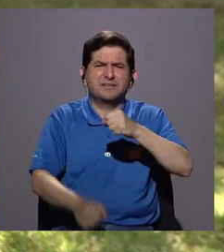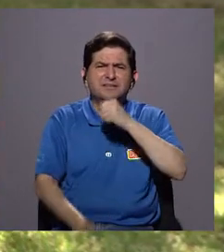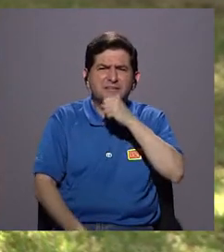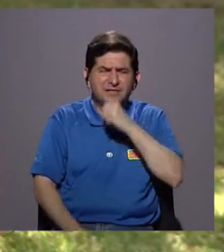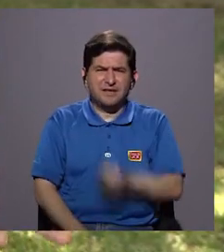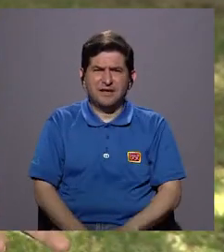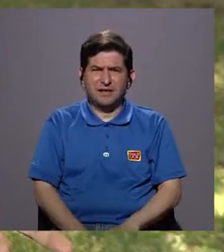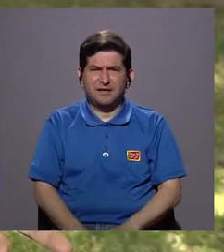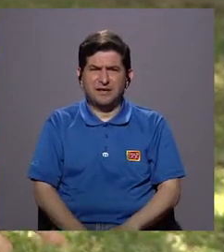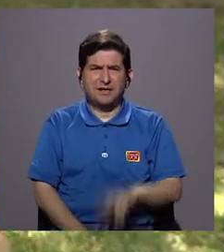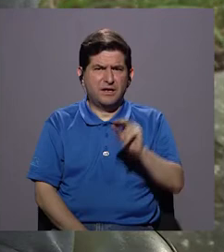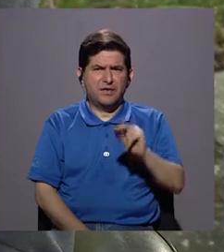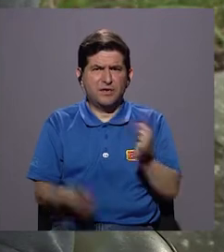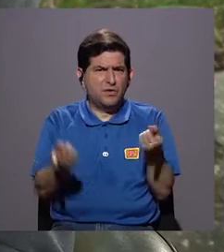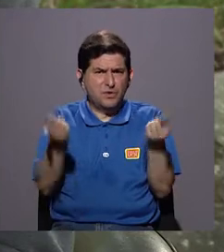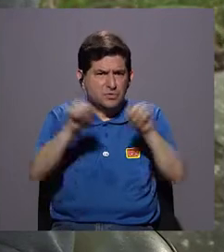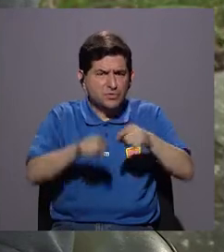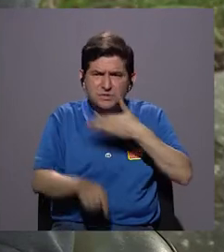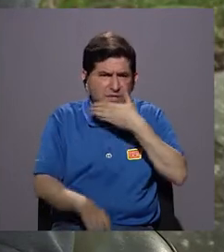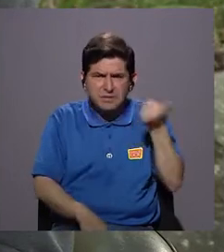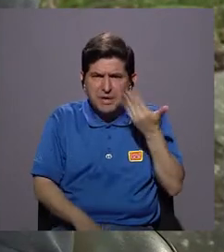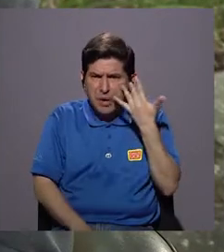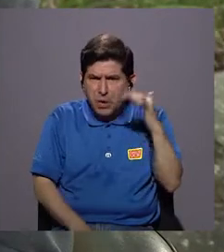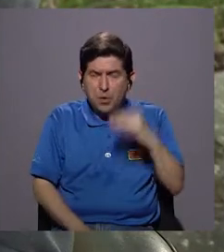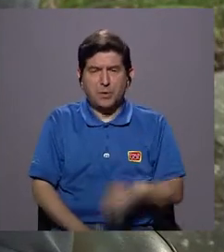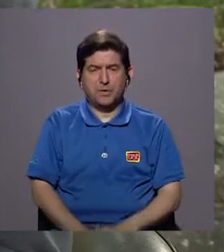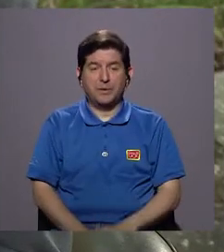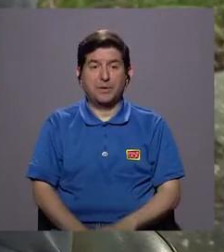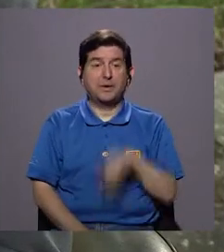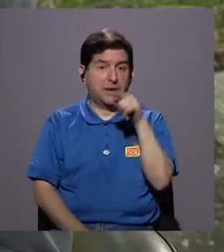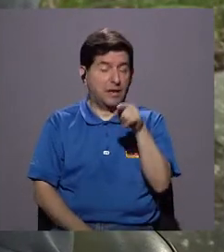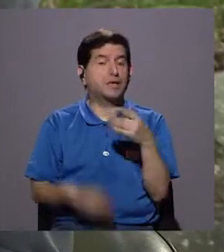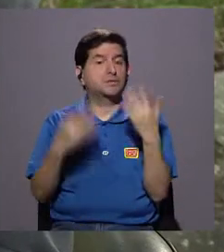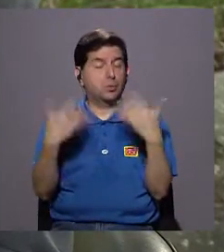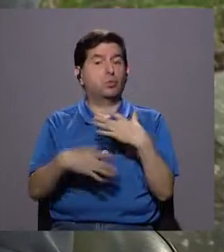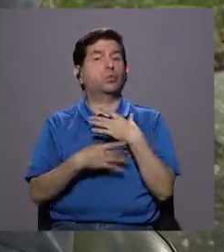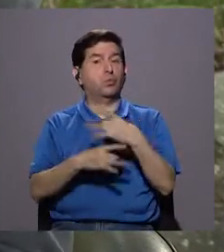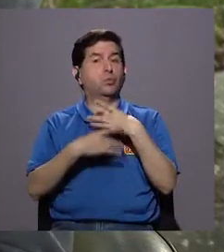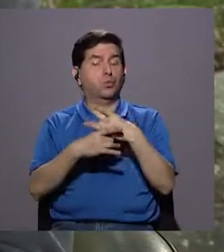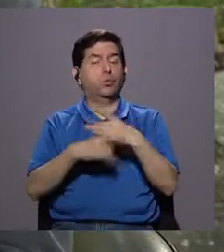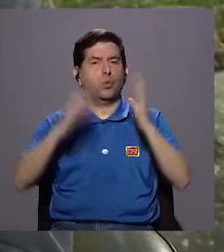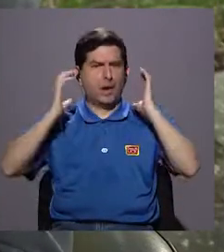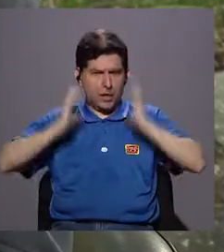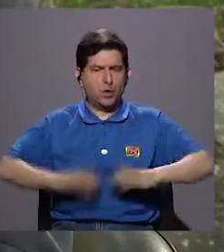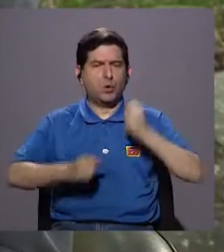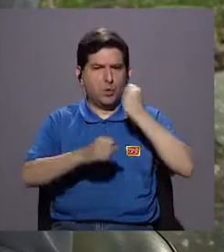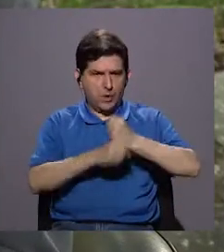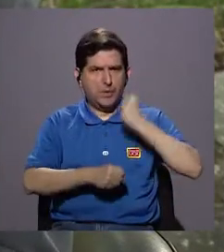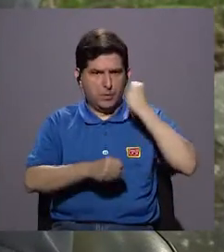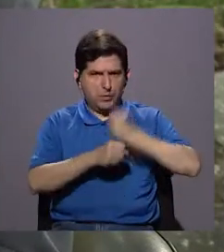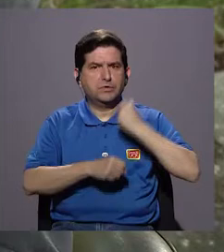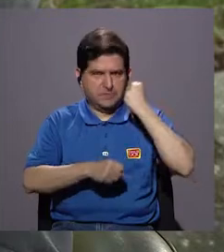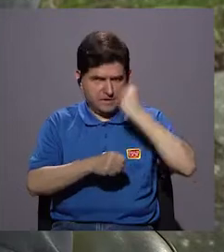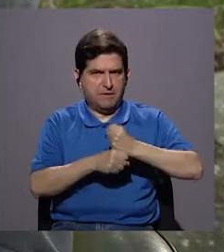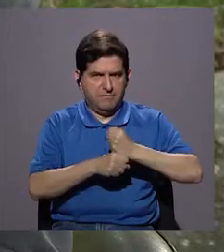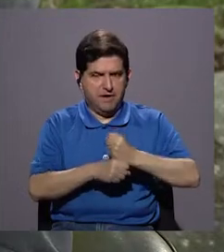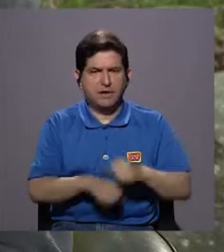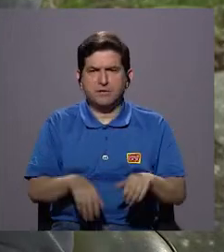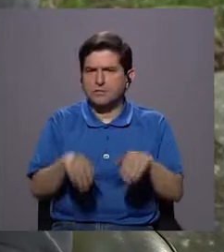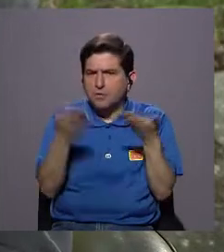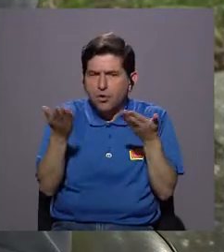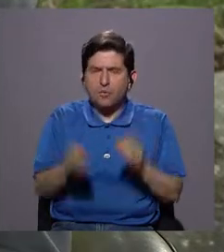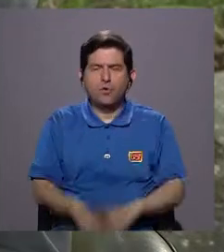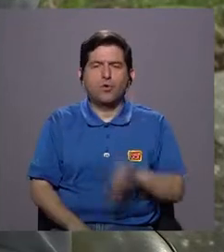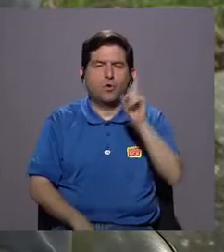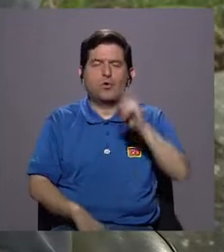no se da mejor, ¿verdad? Parece ser. Esto es muy, muy, muy interesante. Nuestro cuerpo trabaja con un